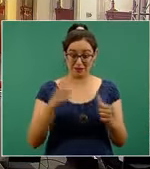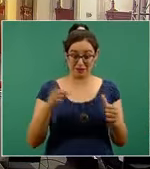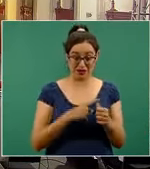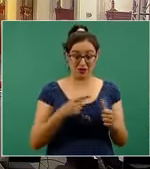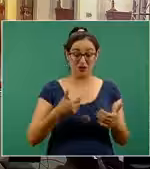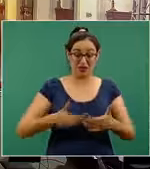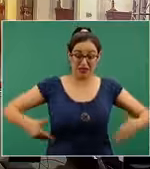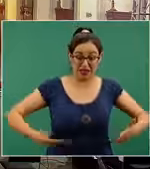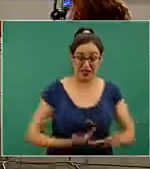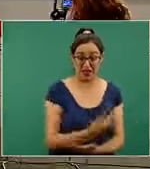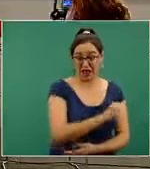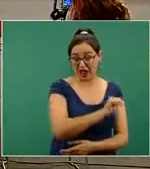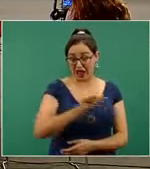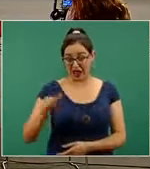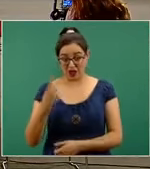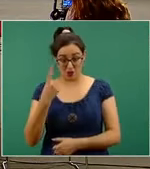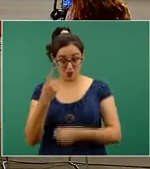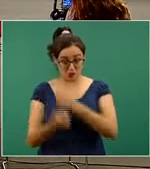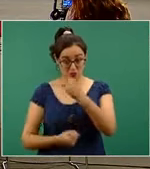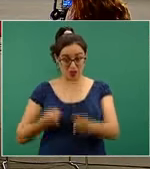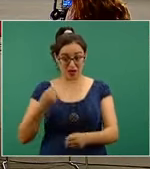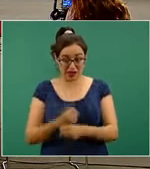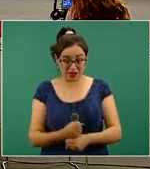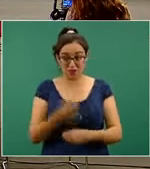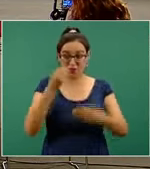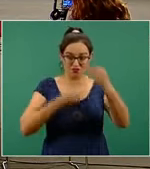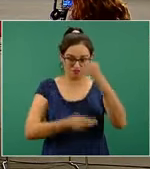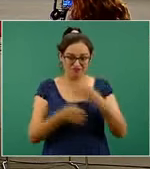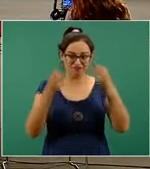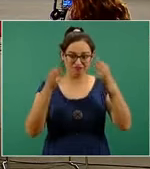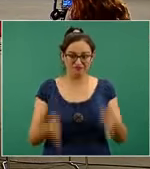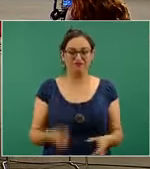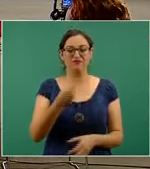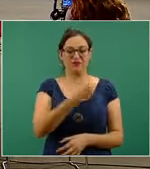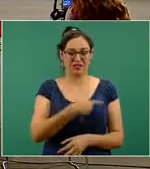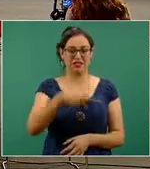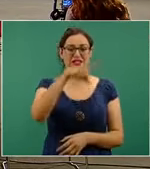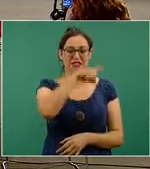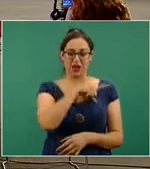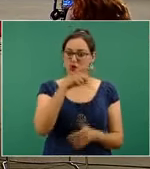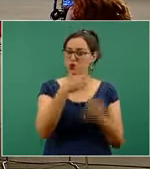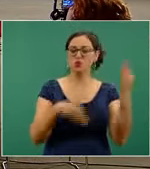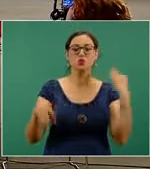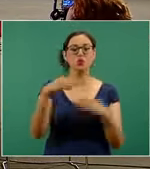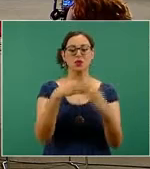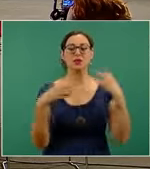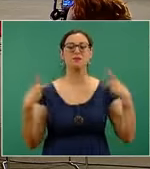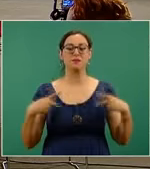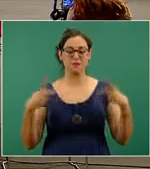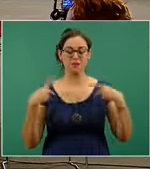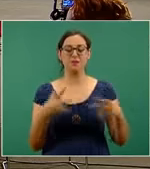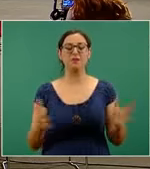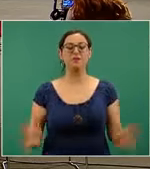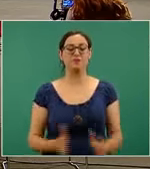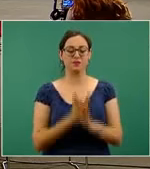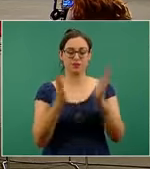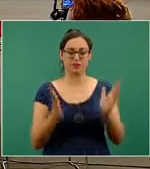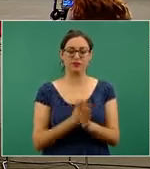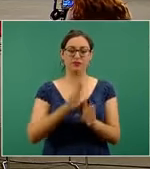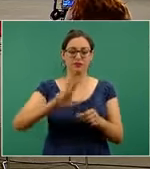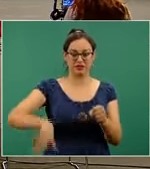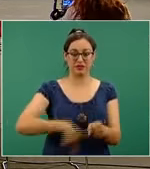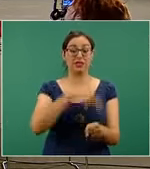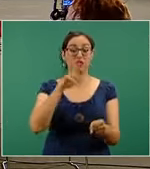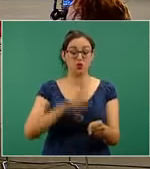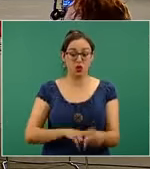los alimentos malsanos de una manera pues muy comprometida de parte de todos los actores de la sociedad, que consuman productos naturales